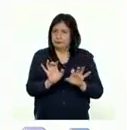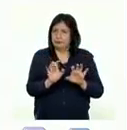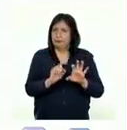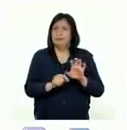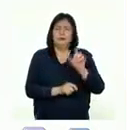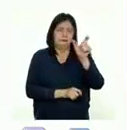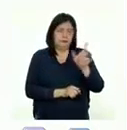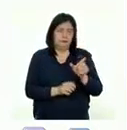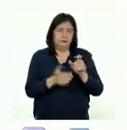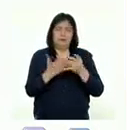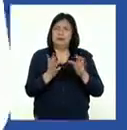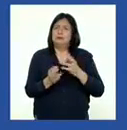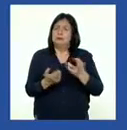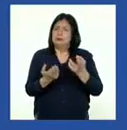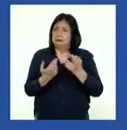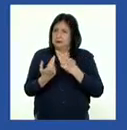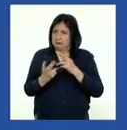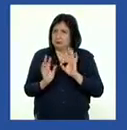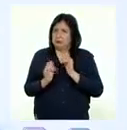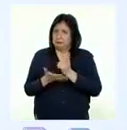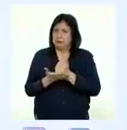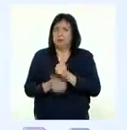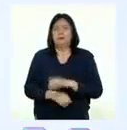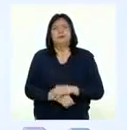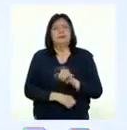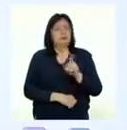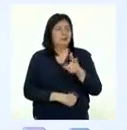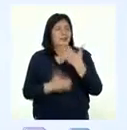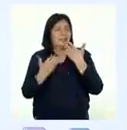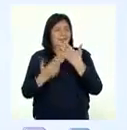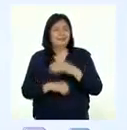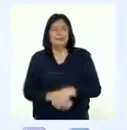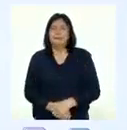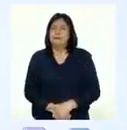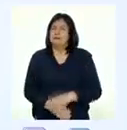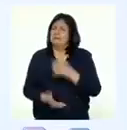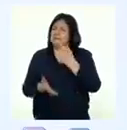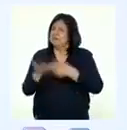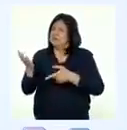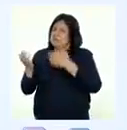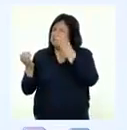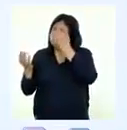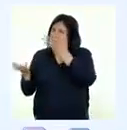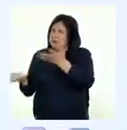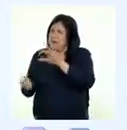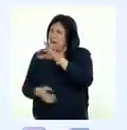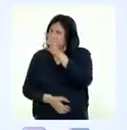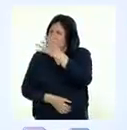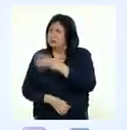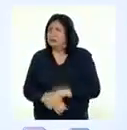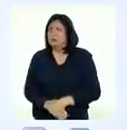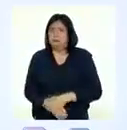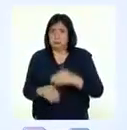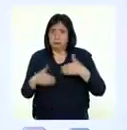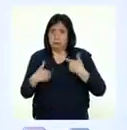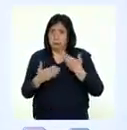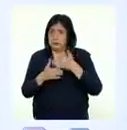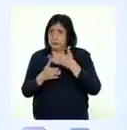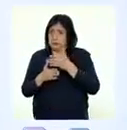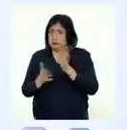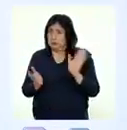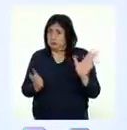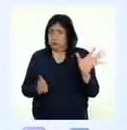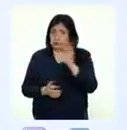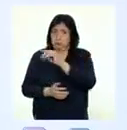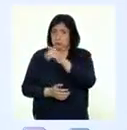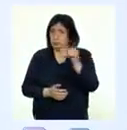de internet que me ayudó a responder la pregunta. Gracias, Valeknova. ¿Qué información encontraste? ¿Puedes